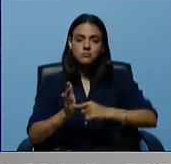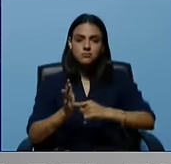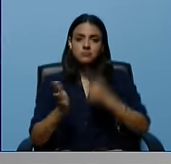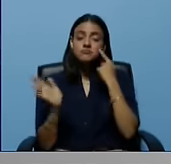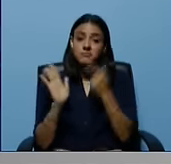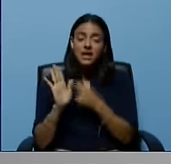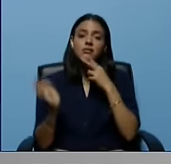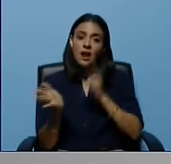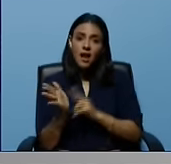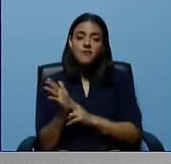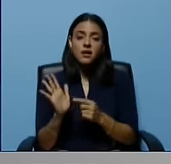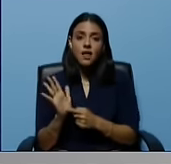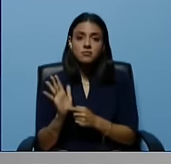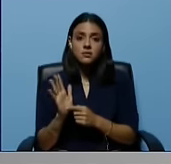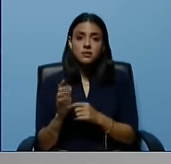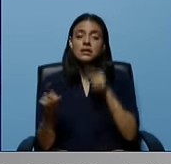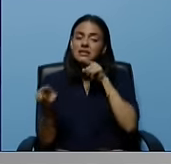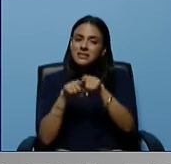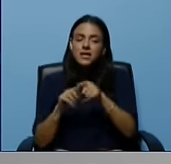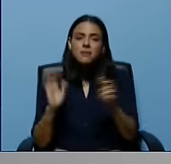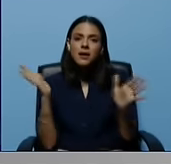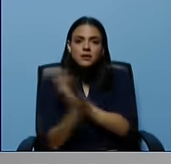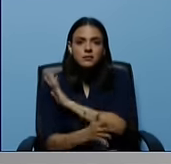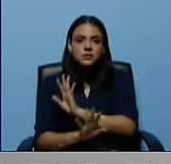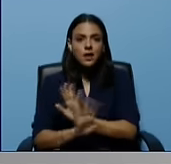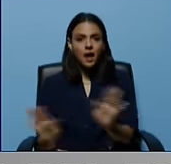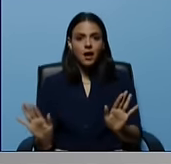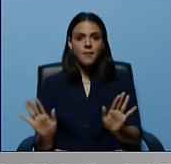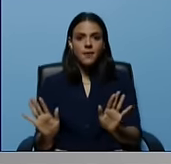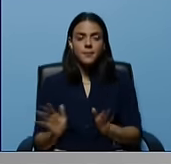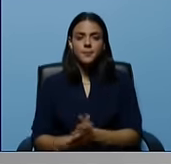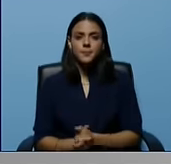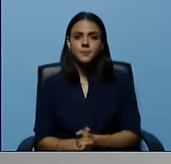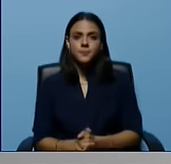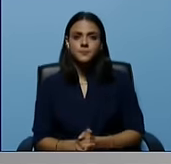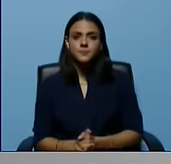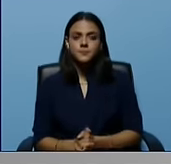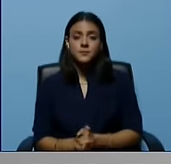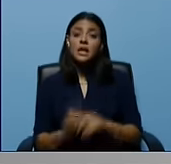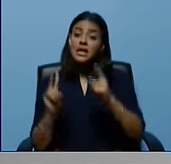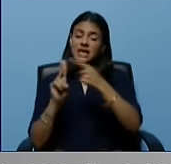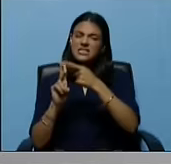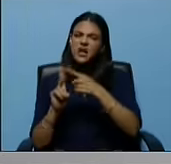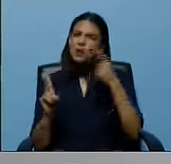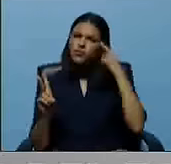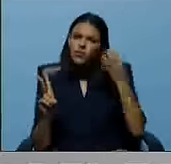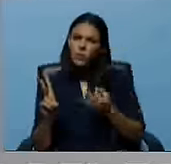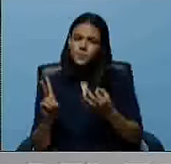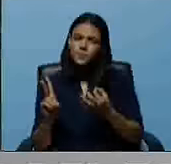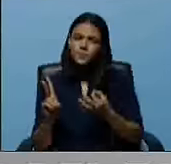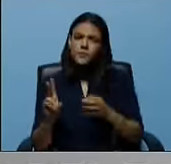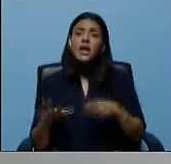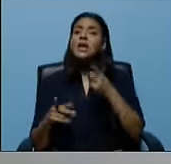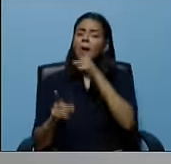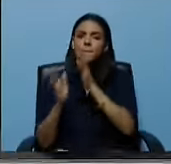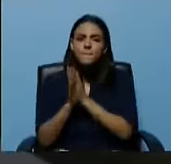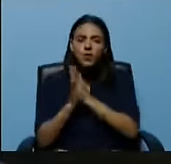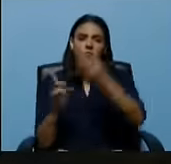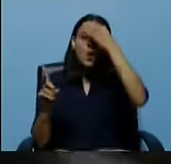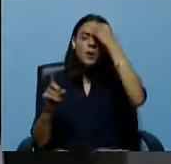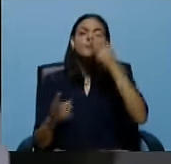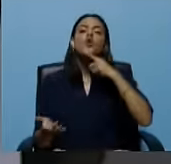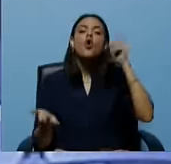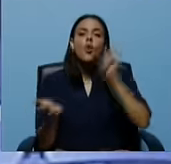Risca. Esperamos eso, porque esta es la verdad. Y la otra cosa es que usted cumpla con lo que firmó